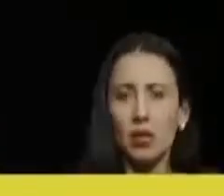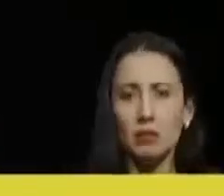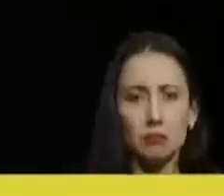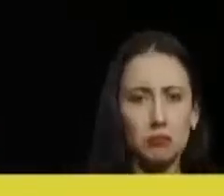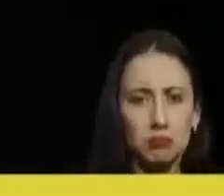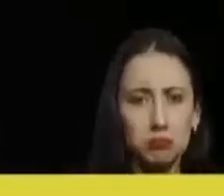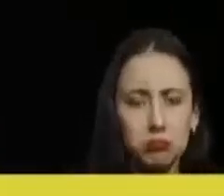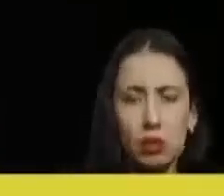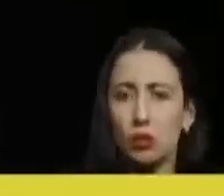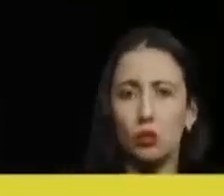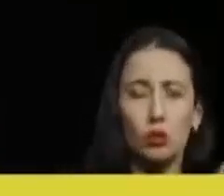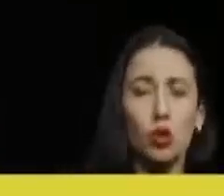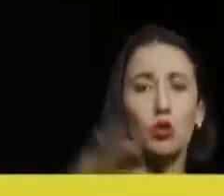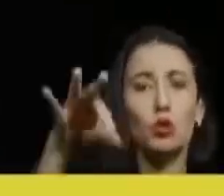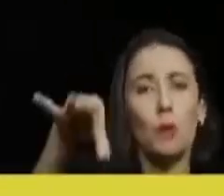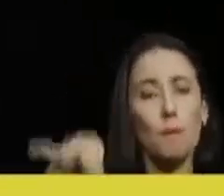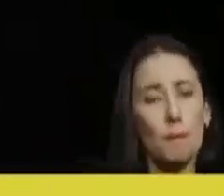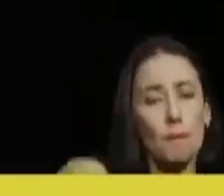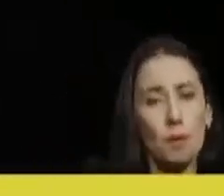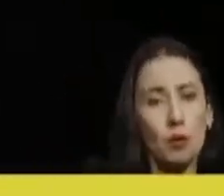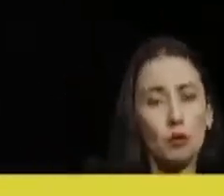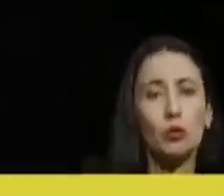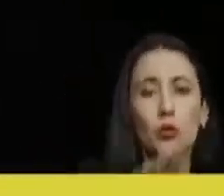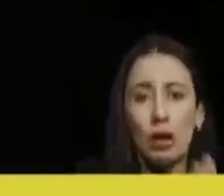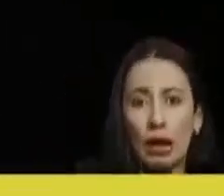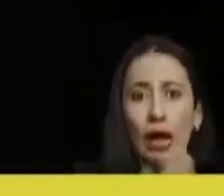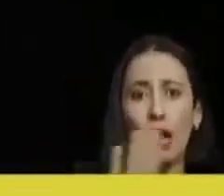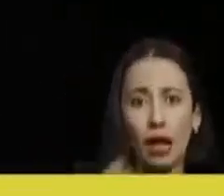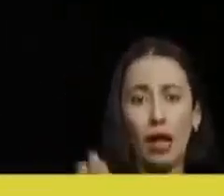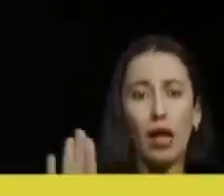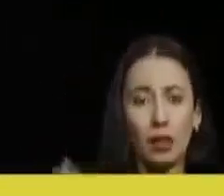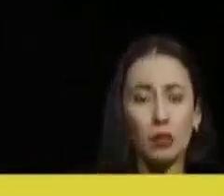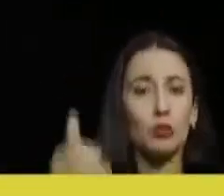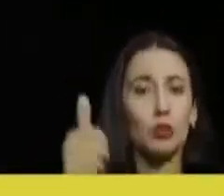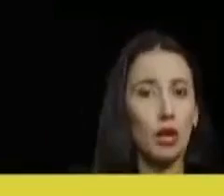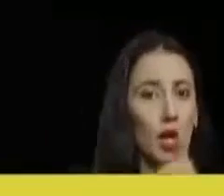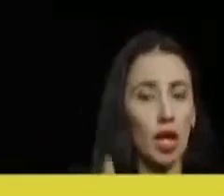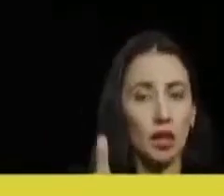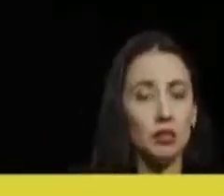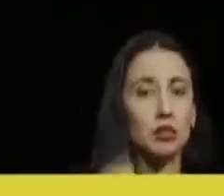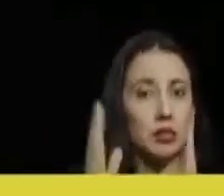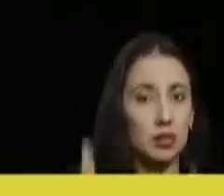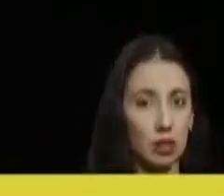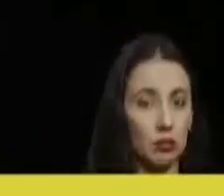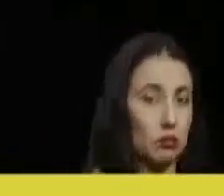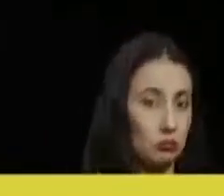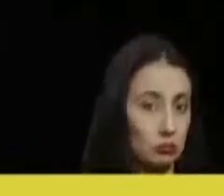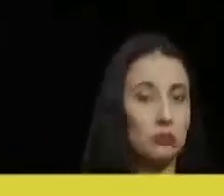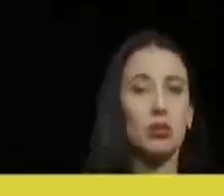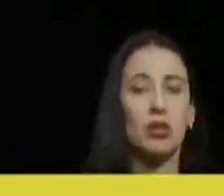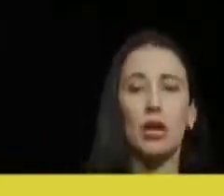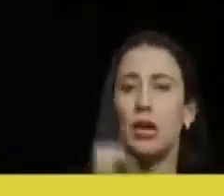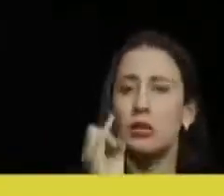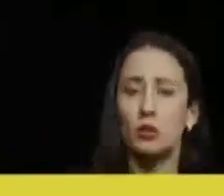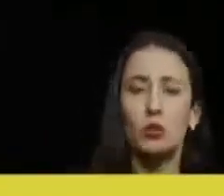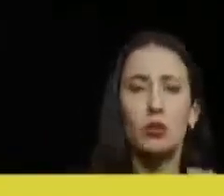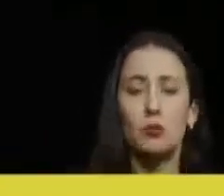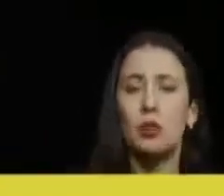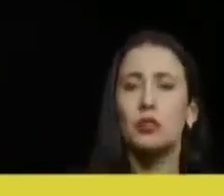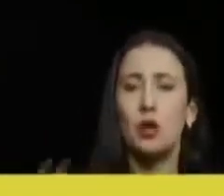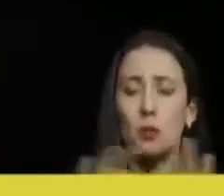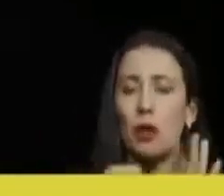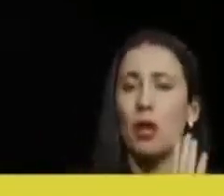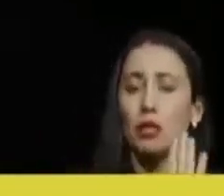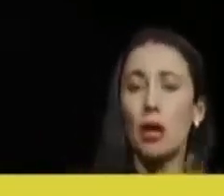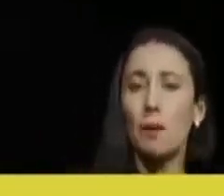permanente los votos obtenidos por cada uno de los candidatos, que son el fiel reflejo de